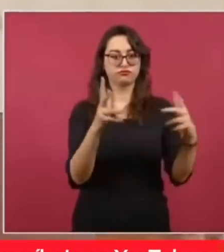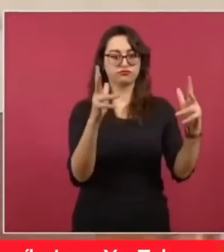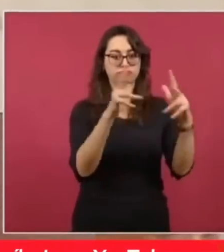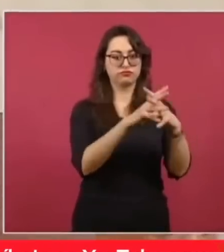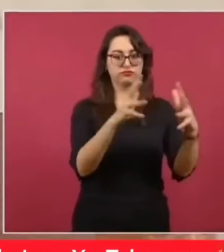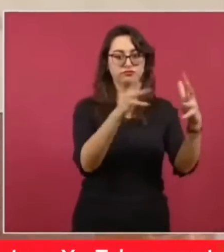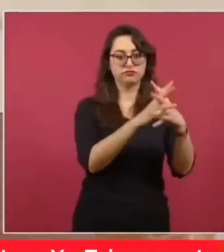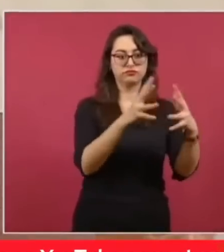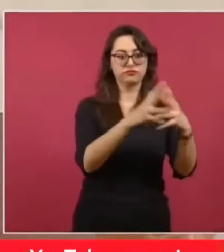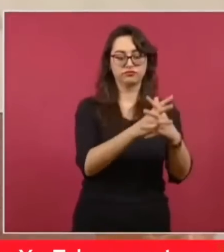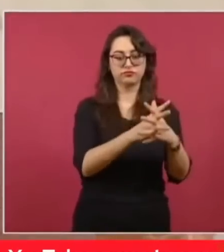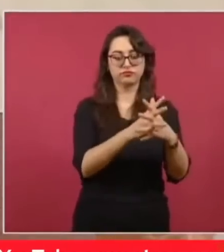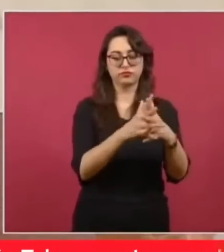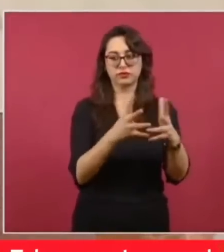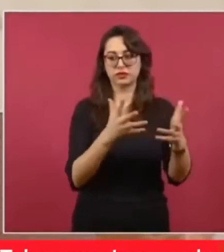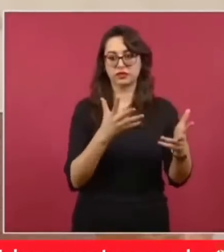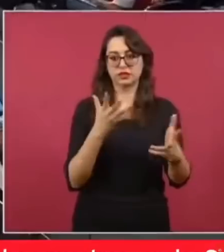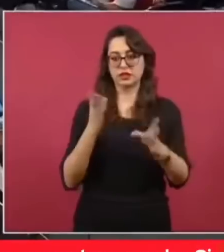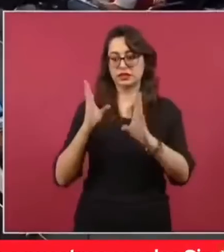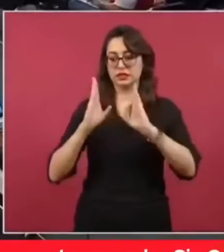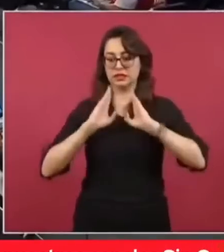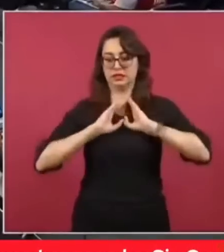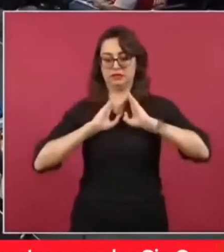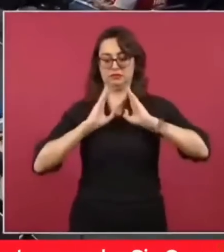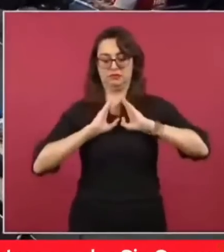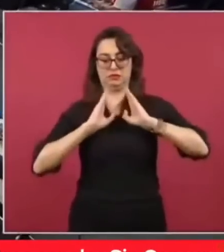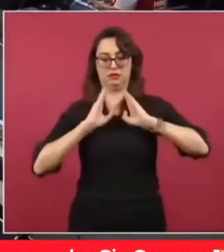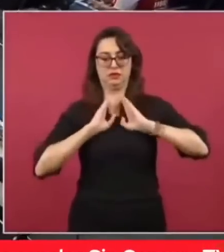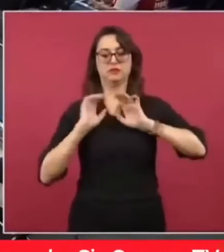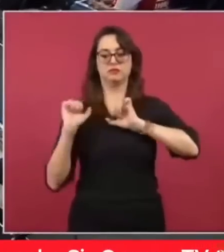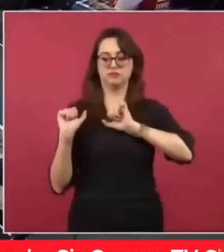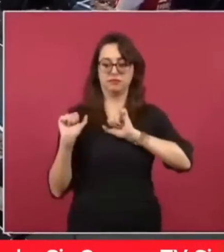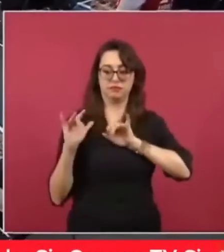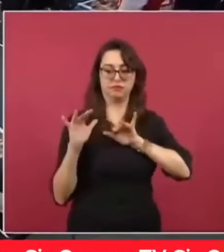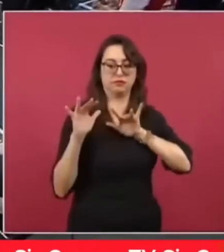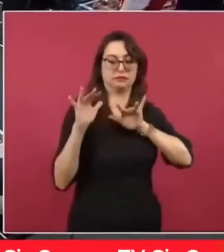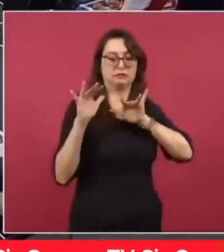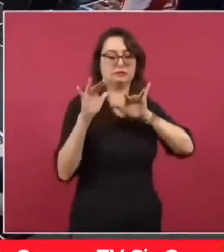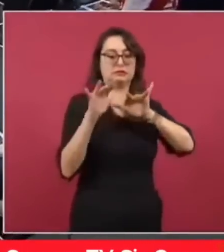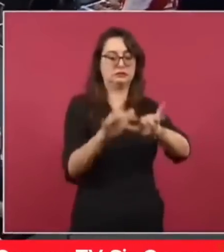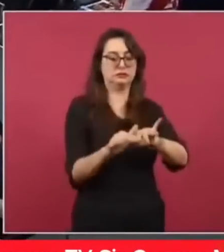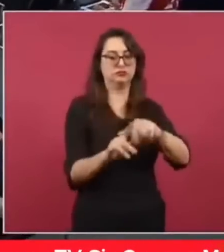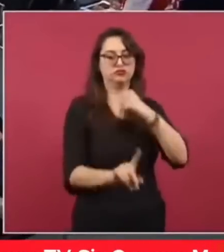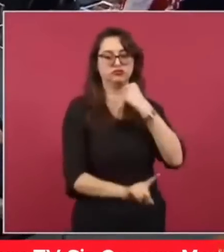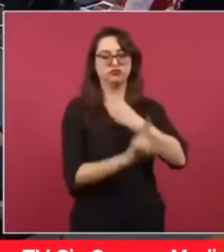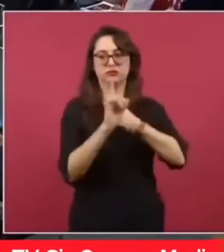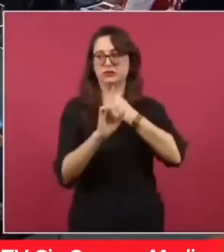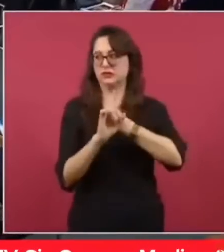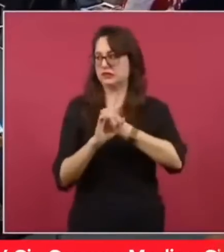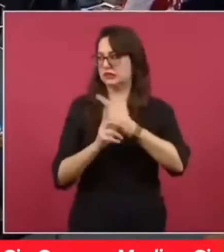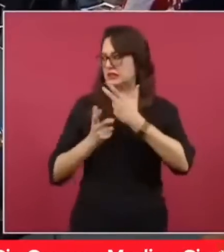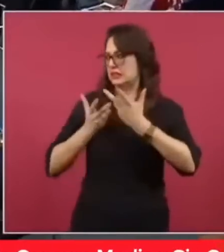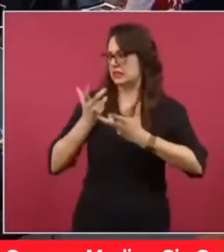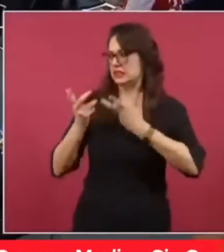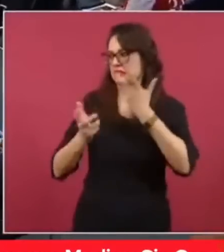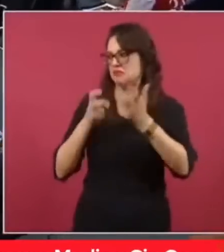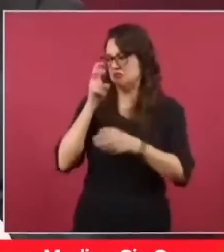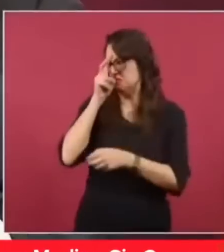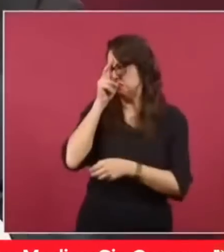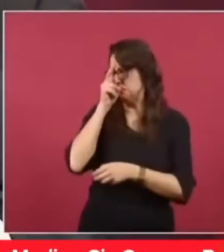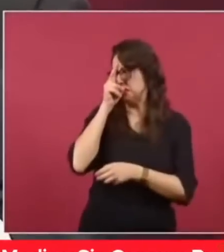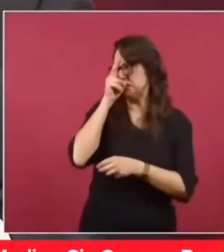ejecutan al que asesina a los sacerdotes. ¿Qué creen que